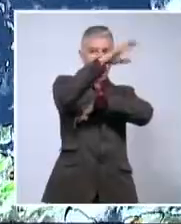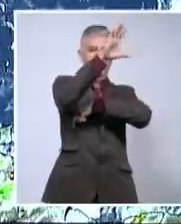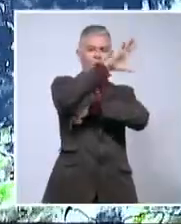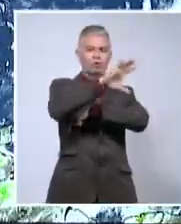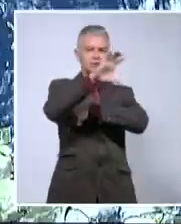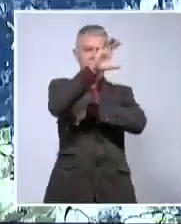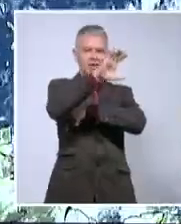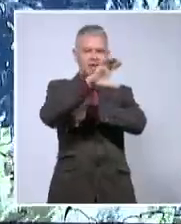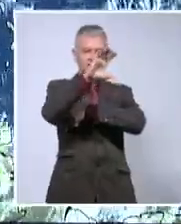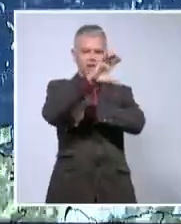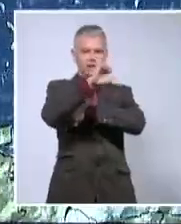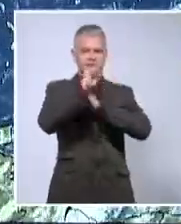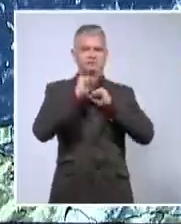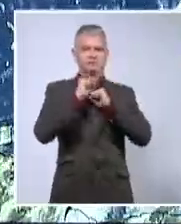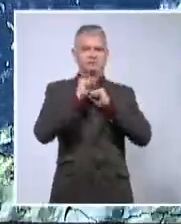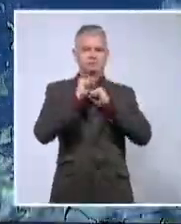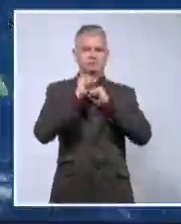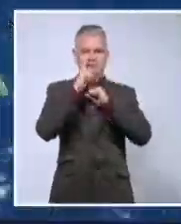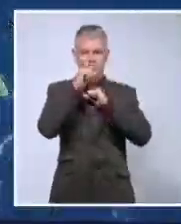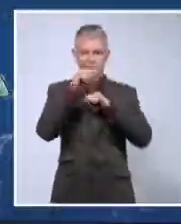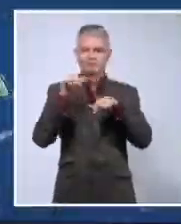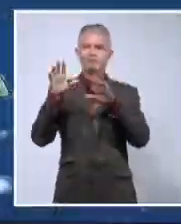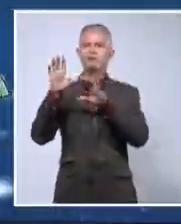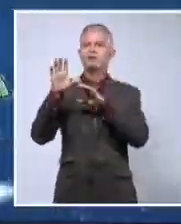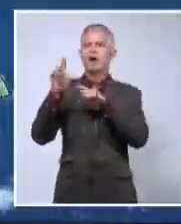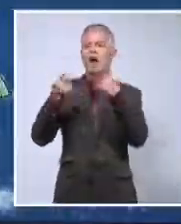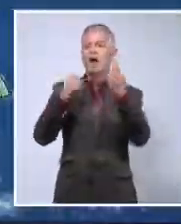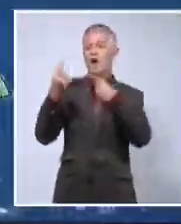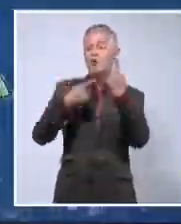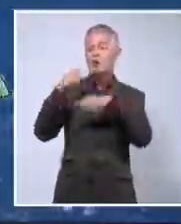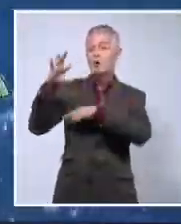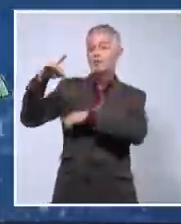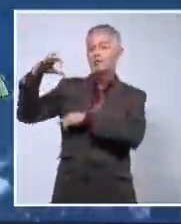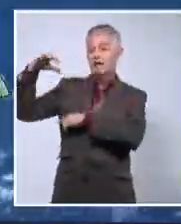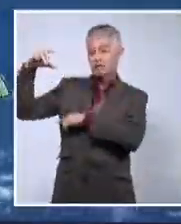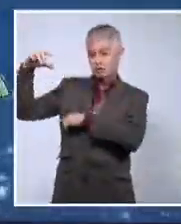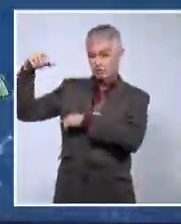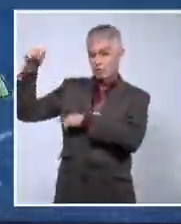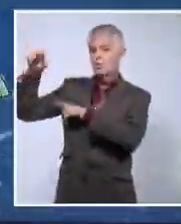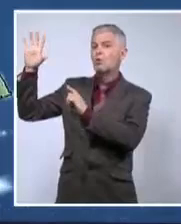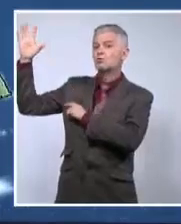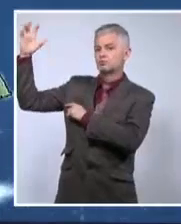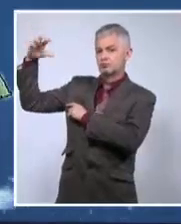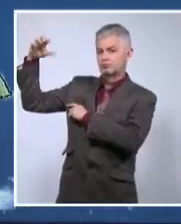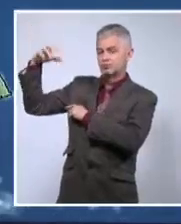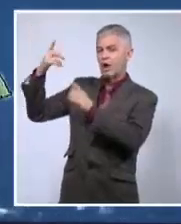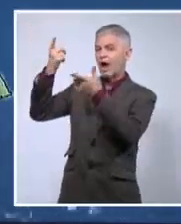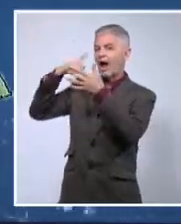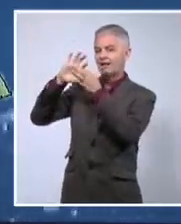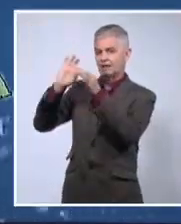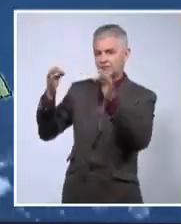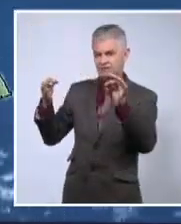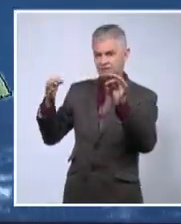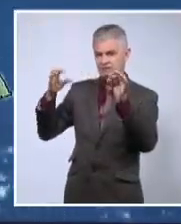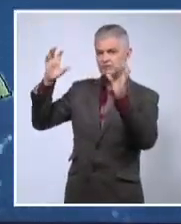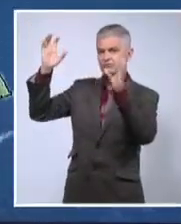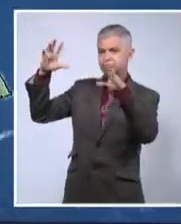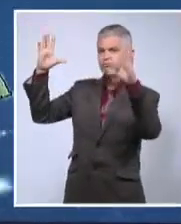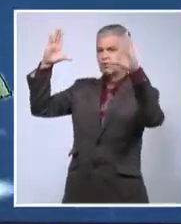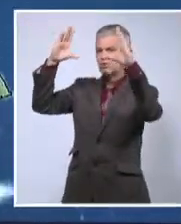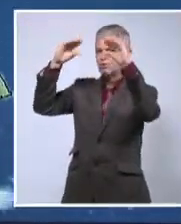solo ha ocasionado aisladas lluvias en la provincia de Pinar del Río y Artemisa. Observen los nublados cómo se